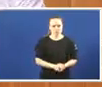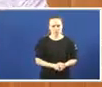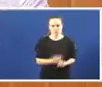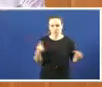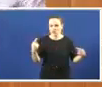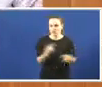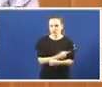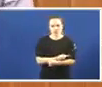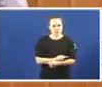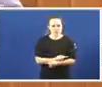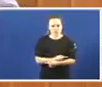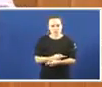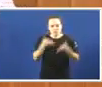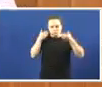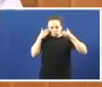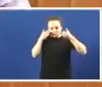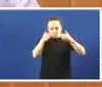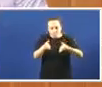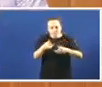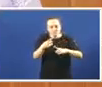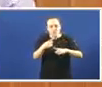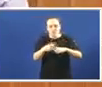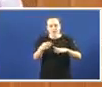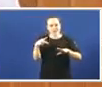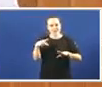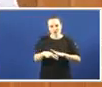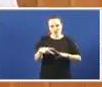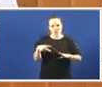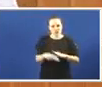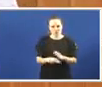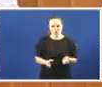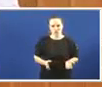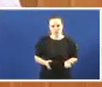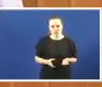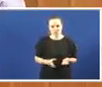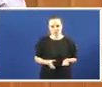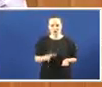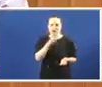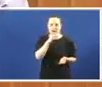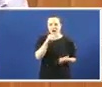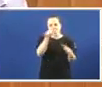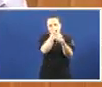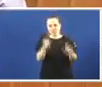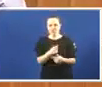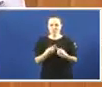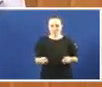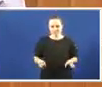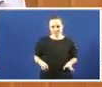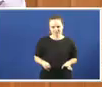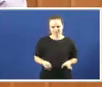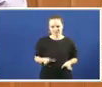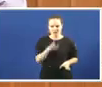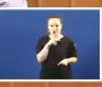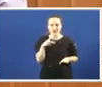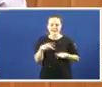orientación estratégica da Xunta é continuar co recorte do gasto baixo unha nova fórmula. Xa non vai aplicar recortes